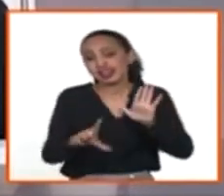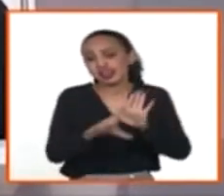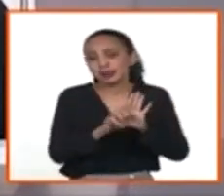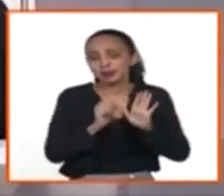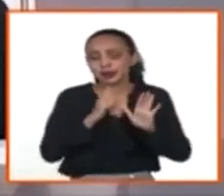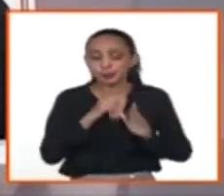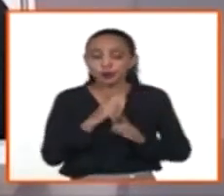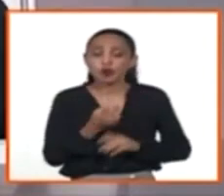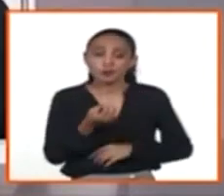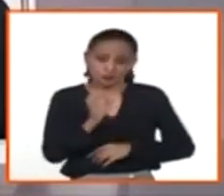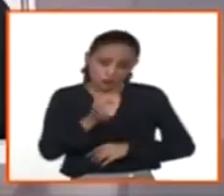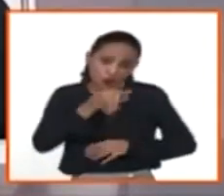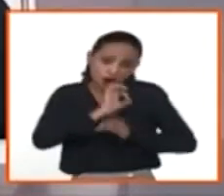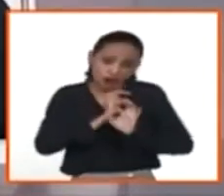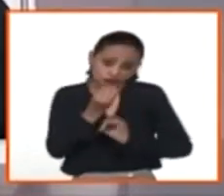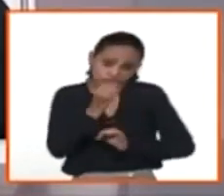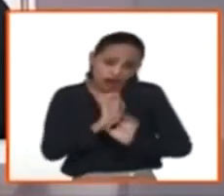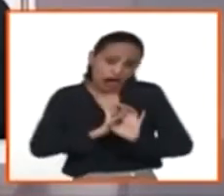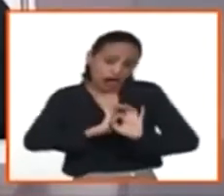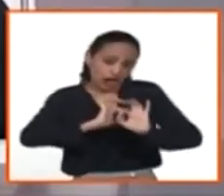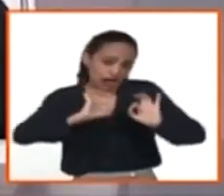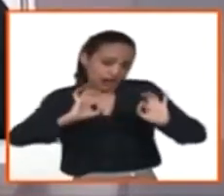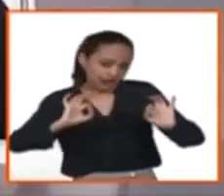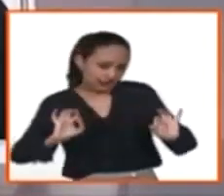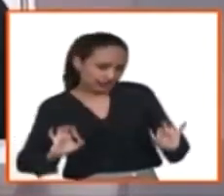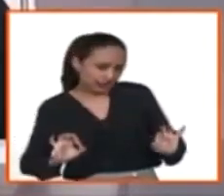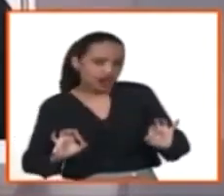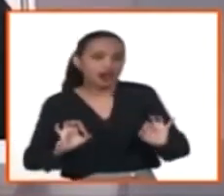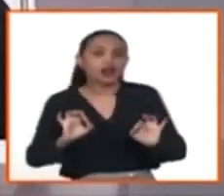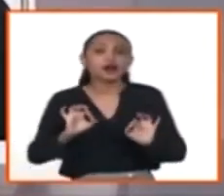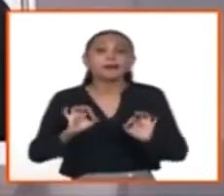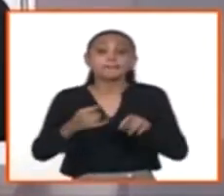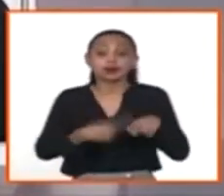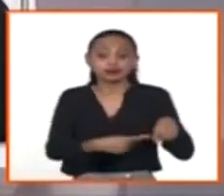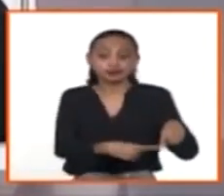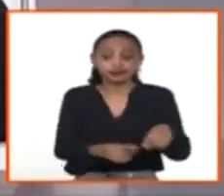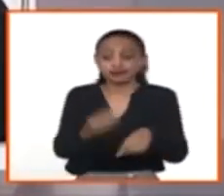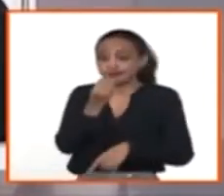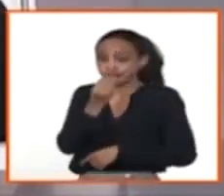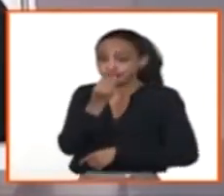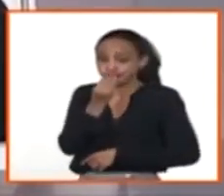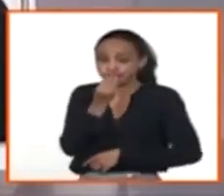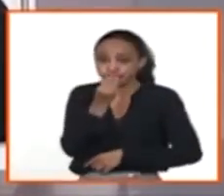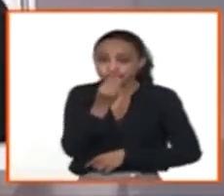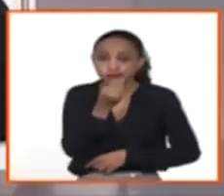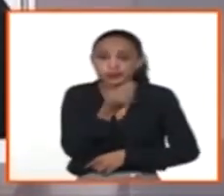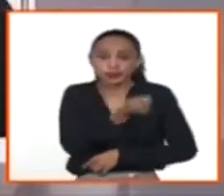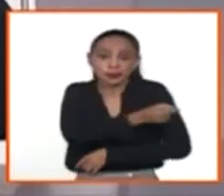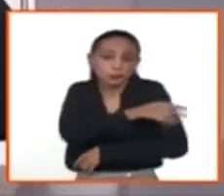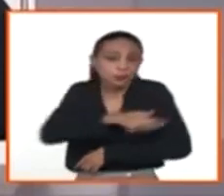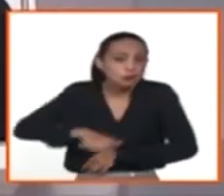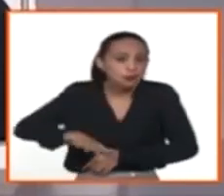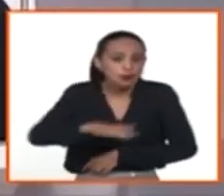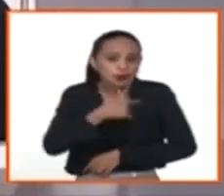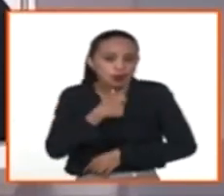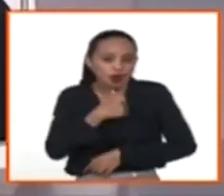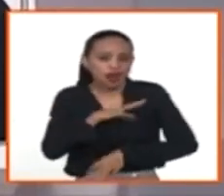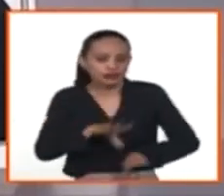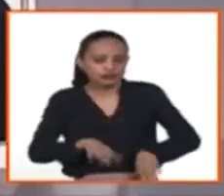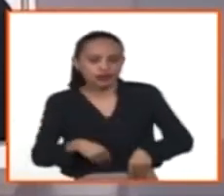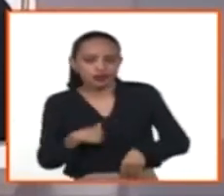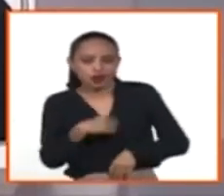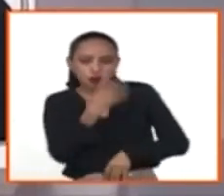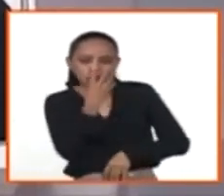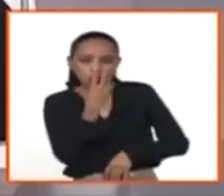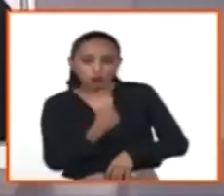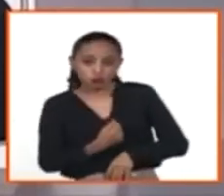calidad, inocuidad, para poder tener estos productos alimenticios también incluso con aceptación cultural para el consumo de